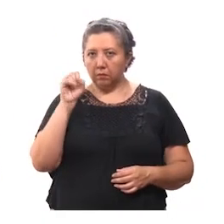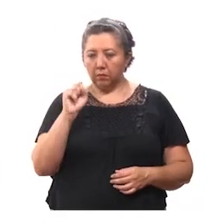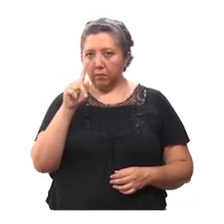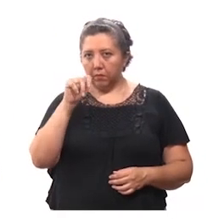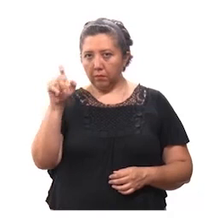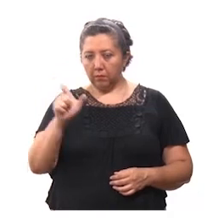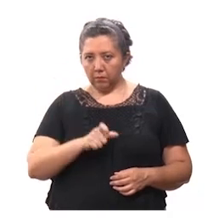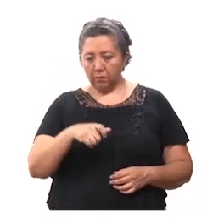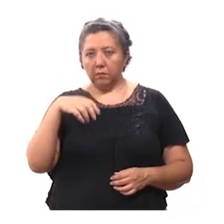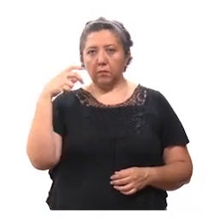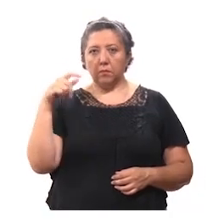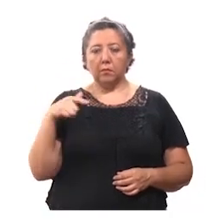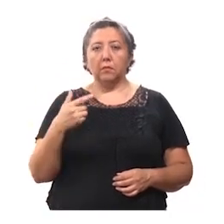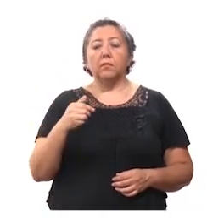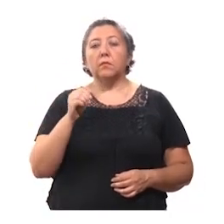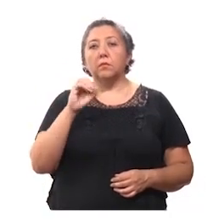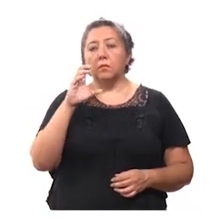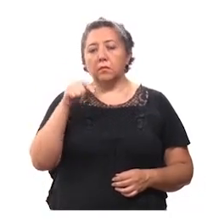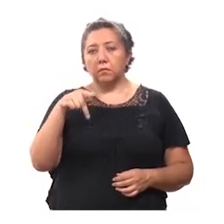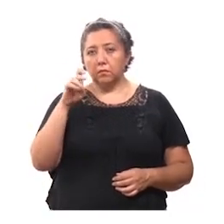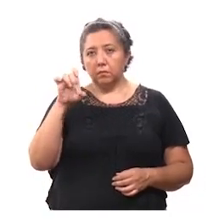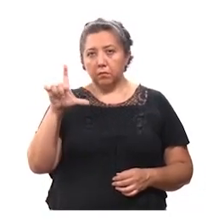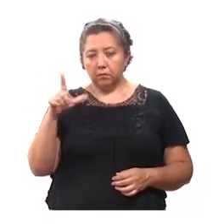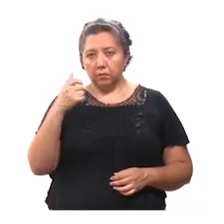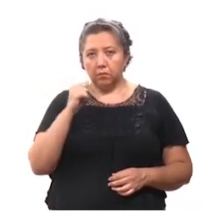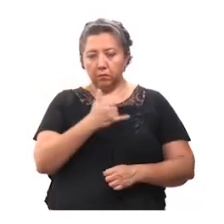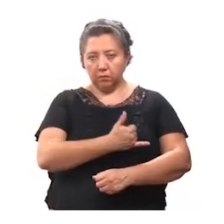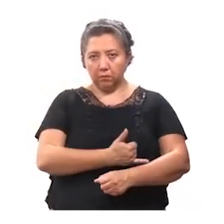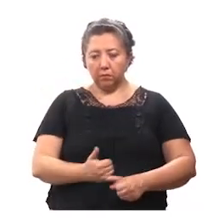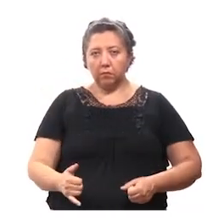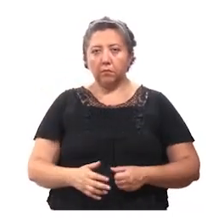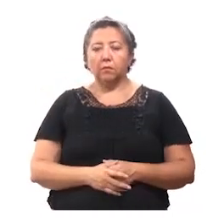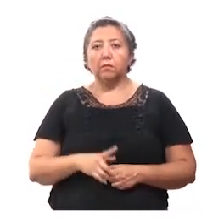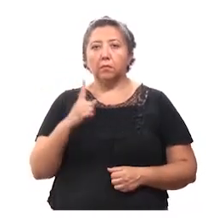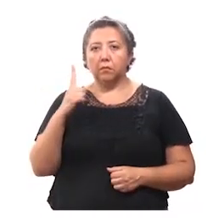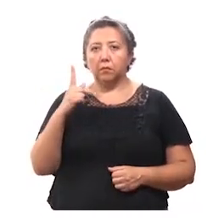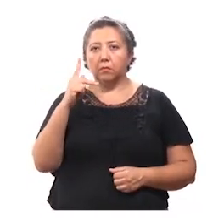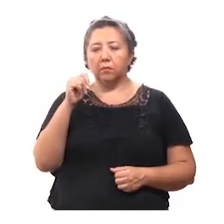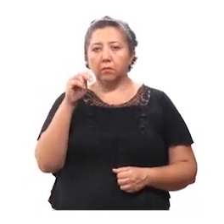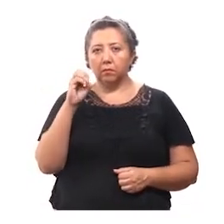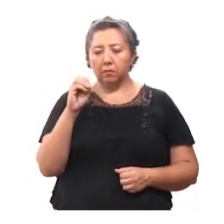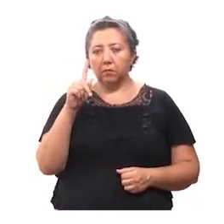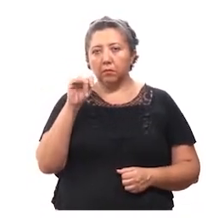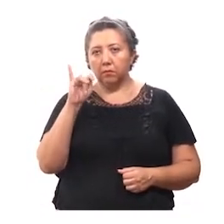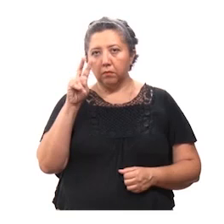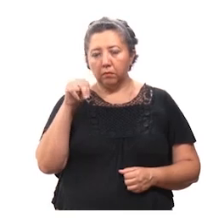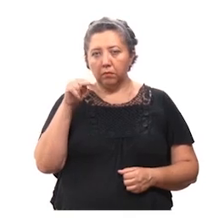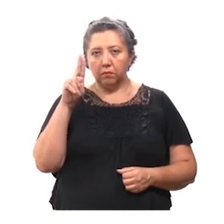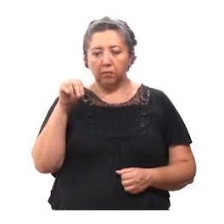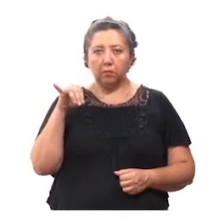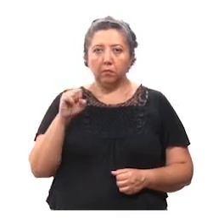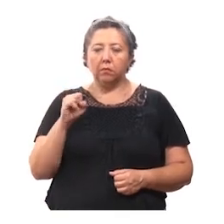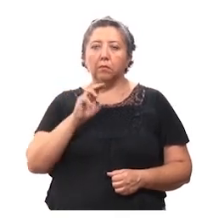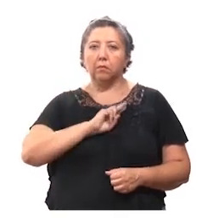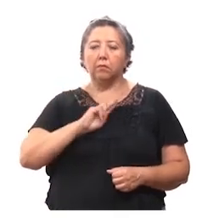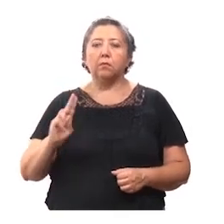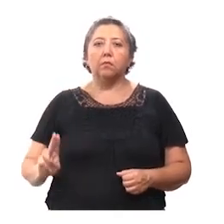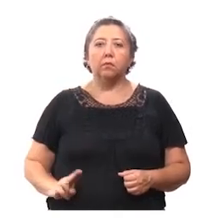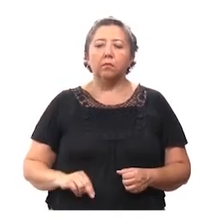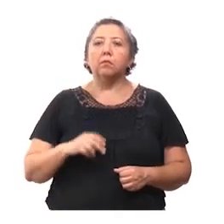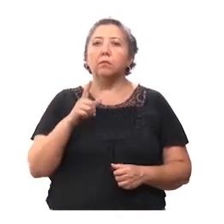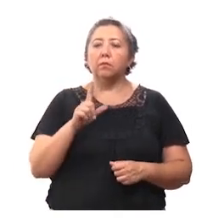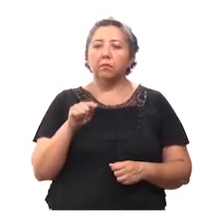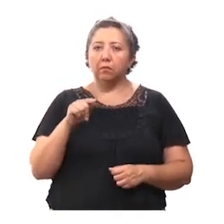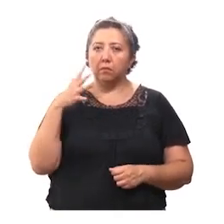Tecash, 2 en Concal, Junucmá e Izamal, 1 en Peto, Tinum, Tixcocop y Humán. De los